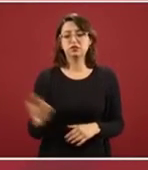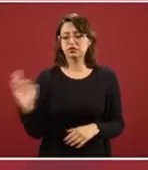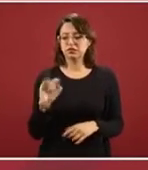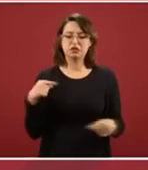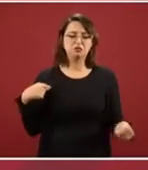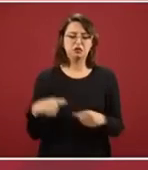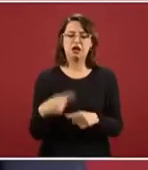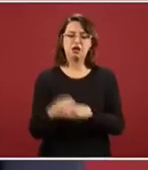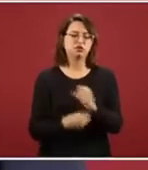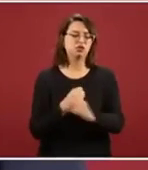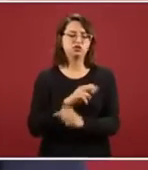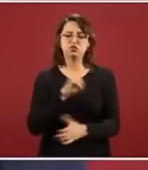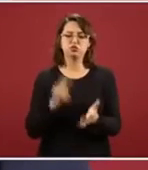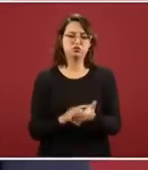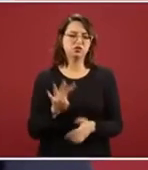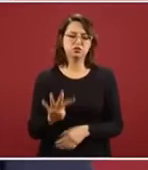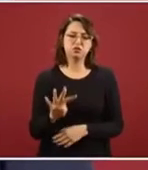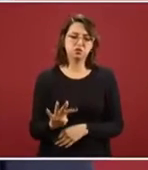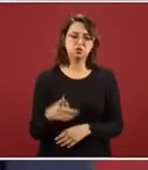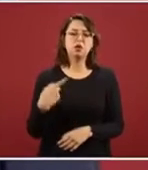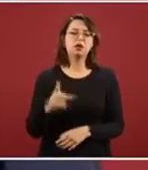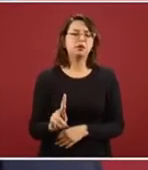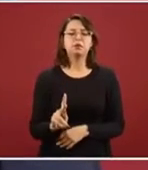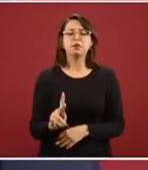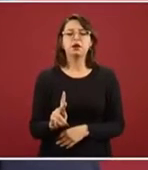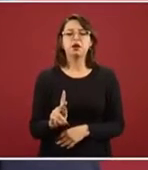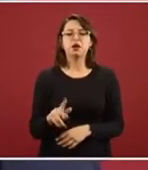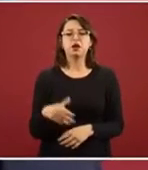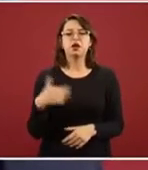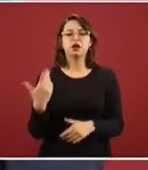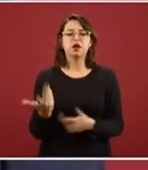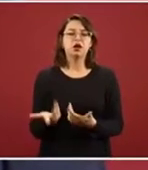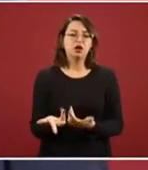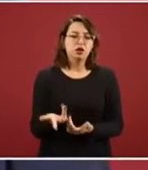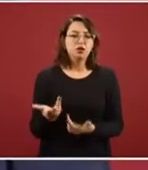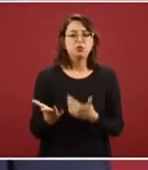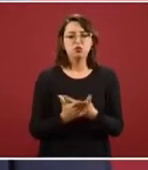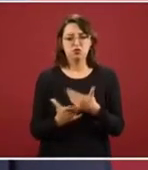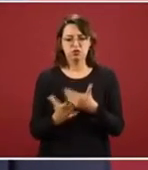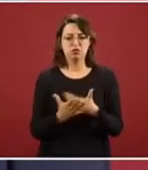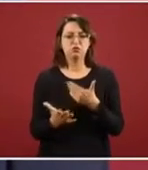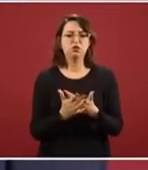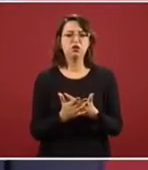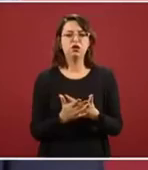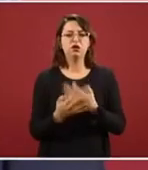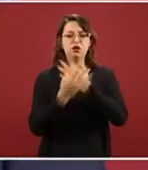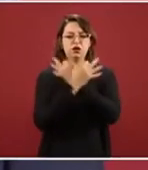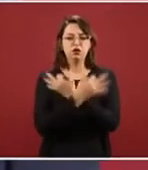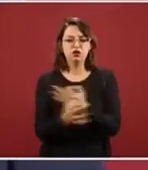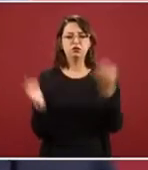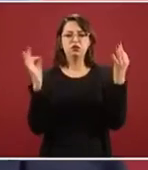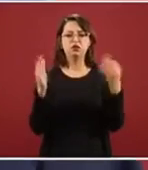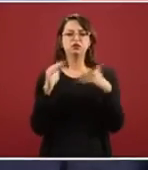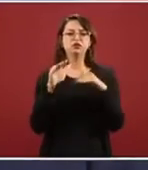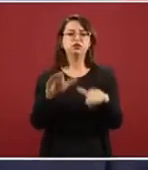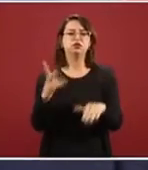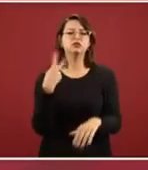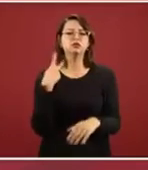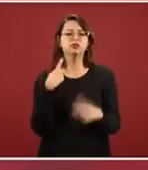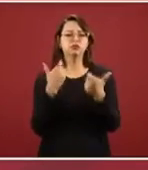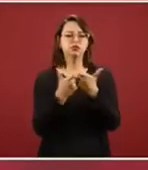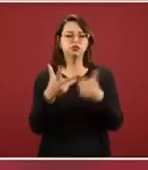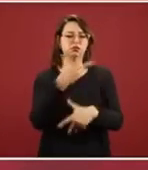año, pero vamos a hacer un anuncio sobre política de crecimiento